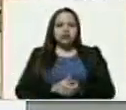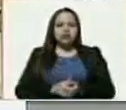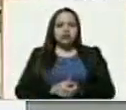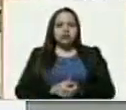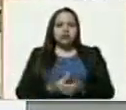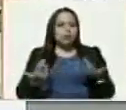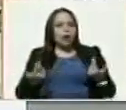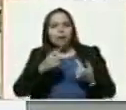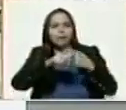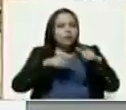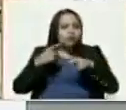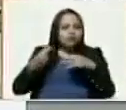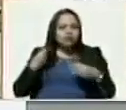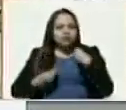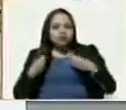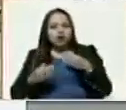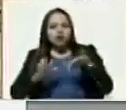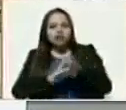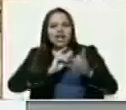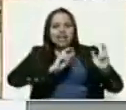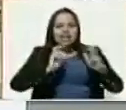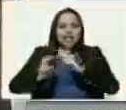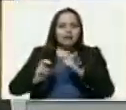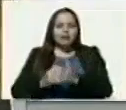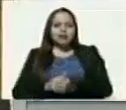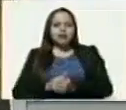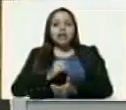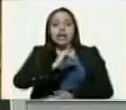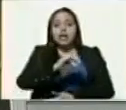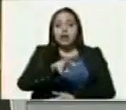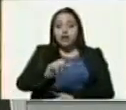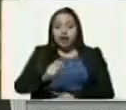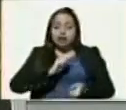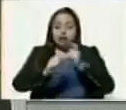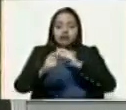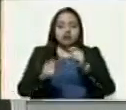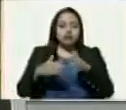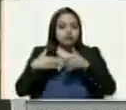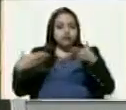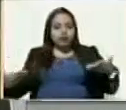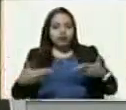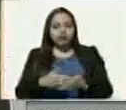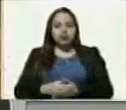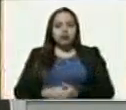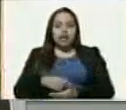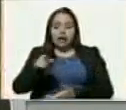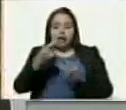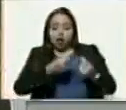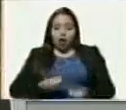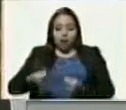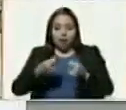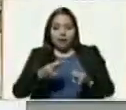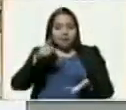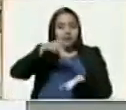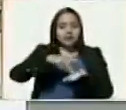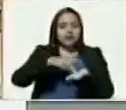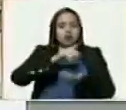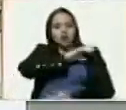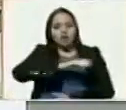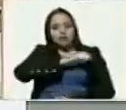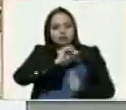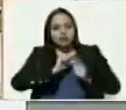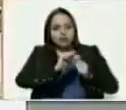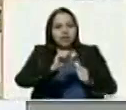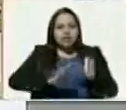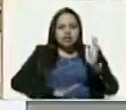las dudas que existen con respecto al tema del impuesto a las grandes transacciones financieras. El diputado Ramón Lobo, quien es economista, integra la Comisión Permanente de Economía, Finanzas y Desarrollo